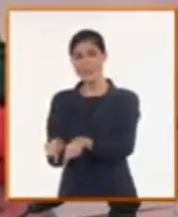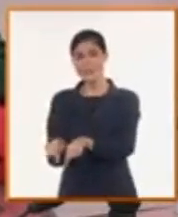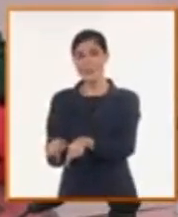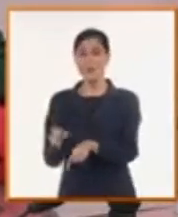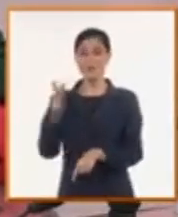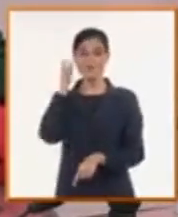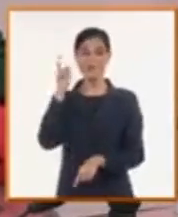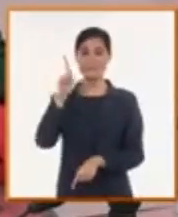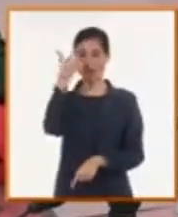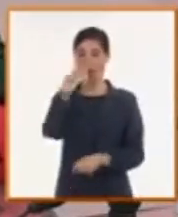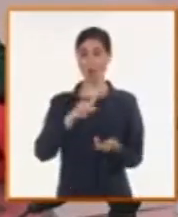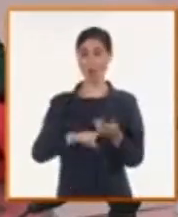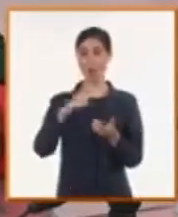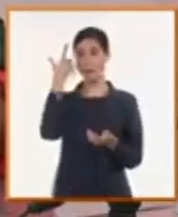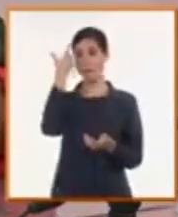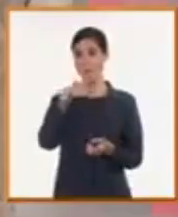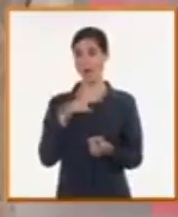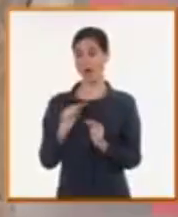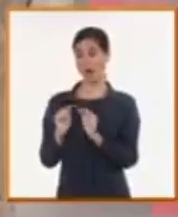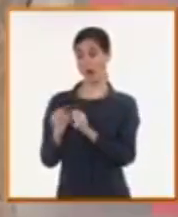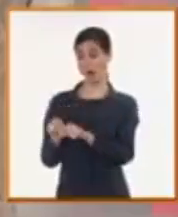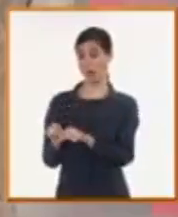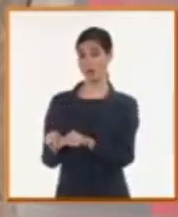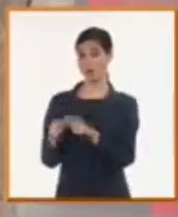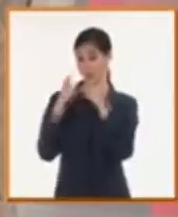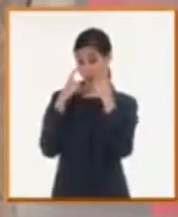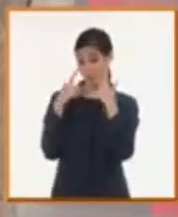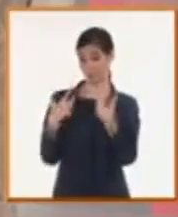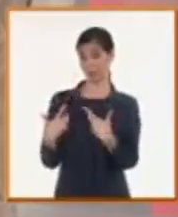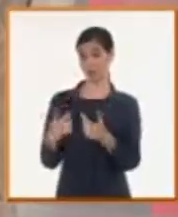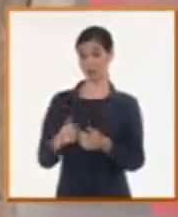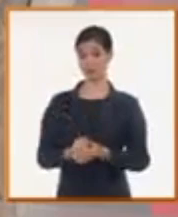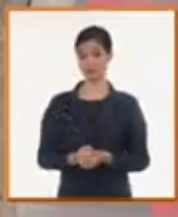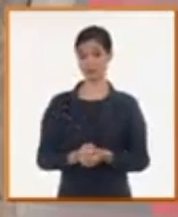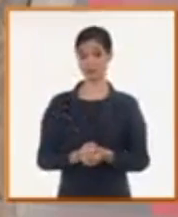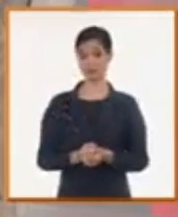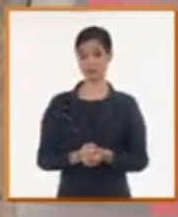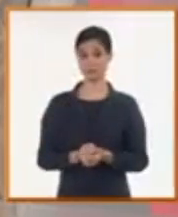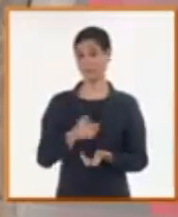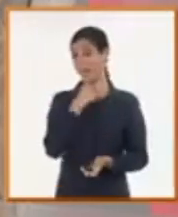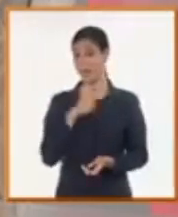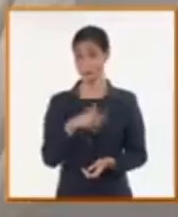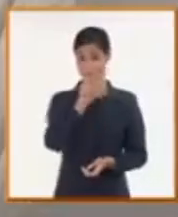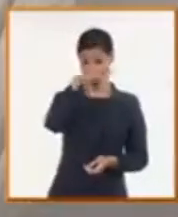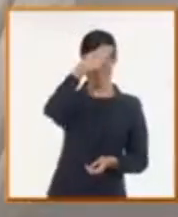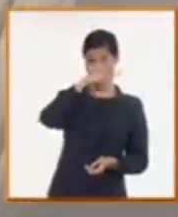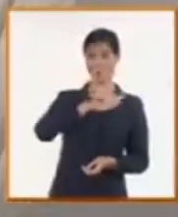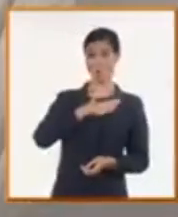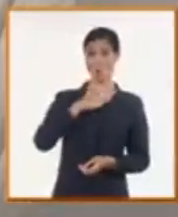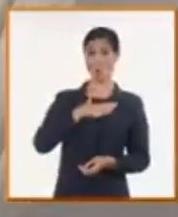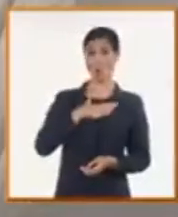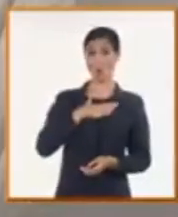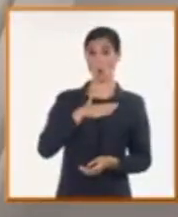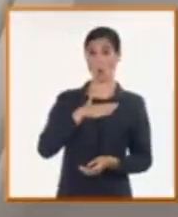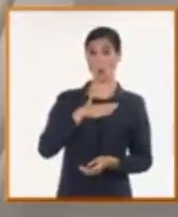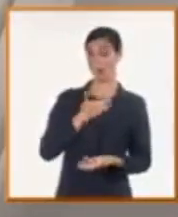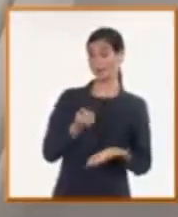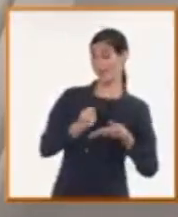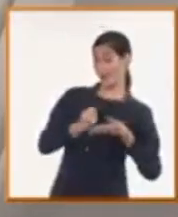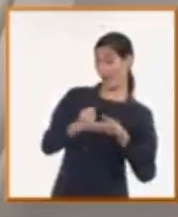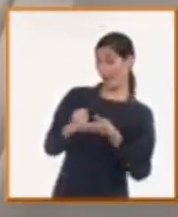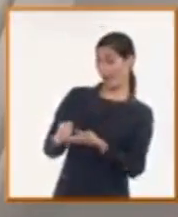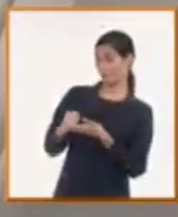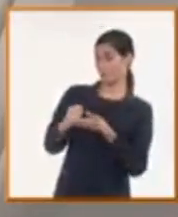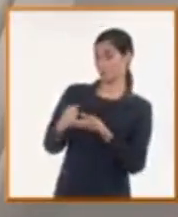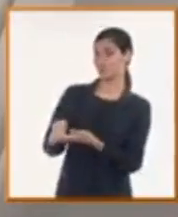frente primero y luego Dos Santos, pero hay un momento que Cuba apoya el gobierno al pedido de